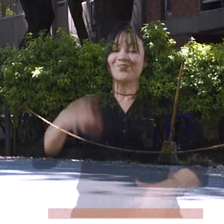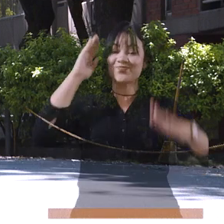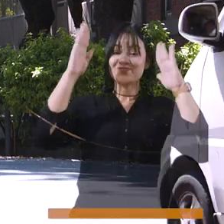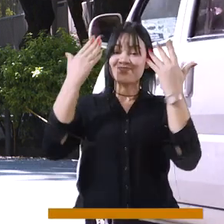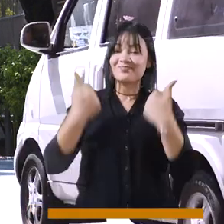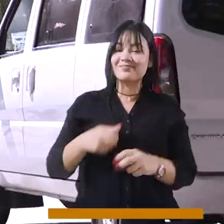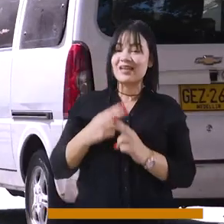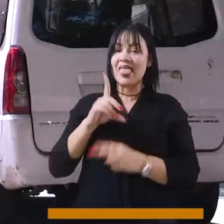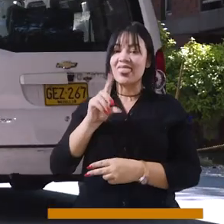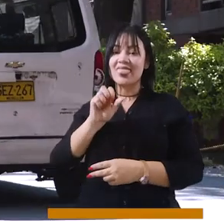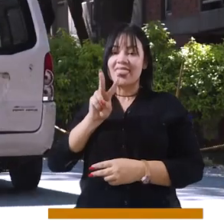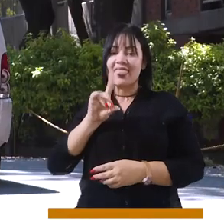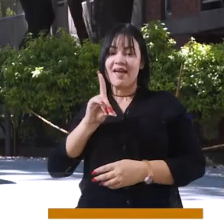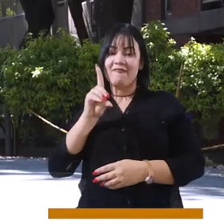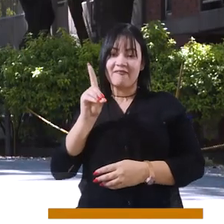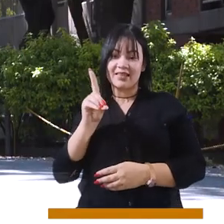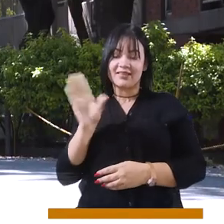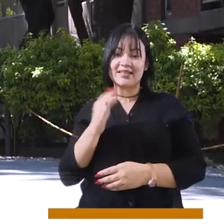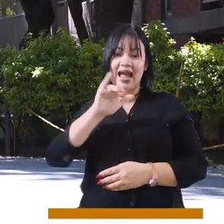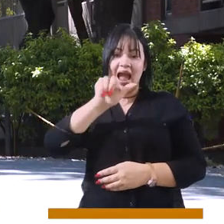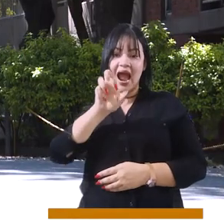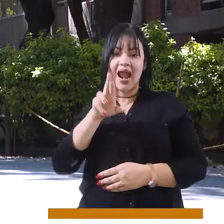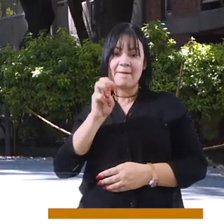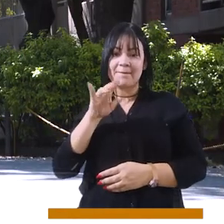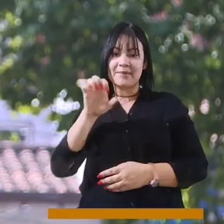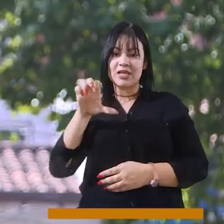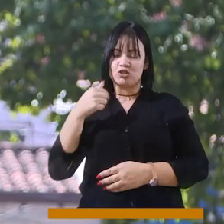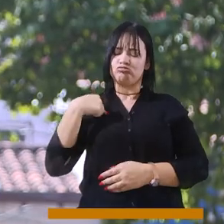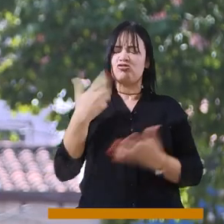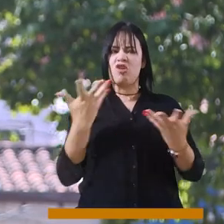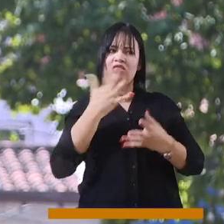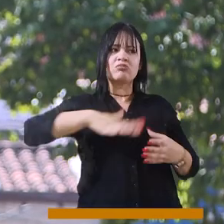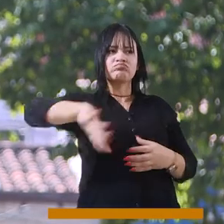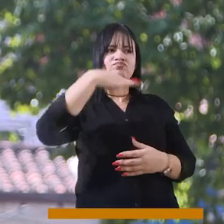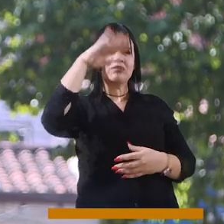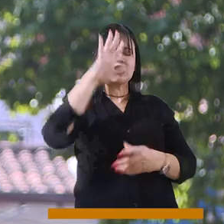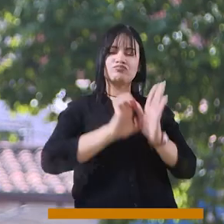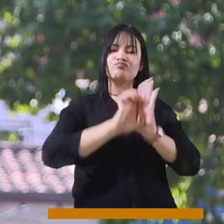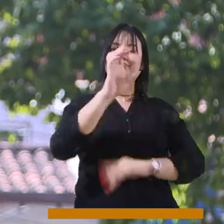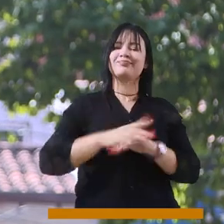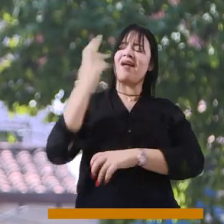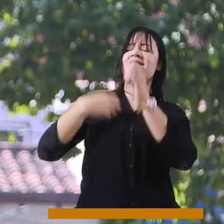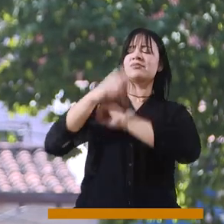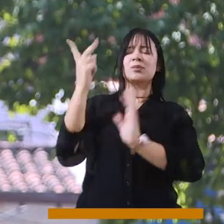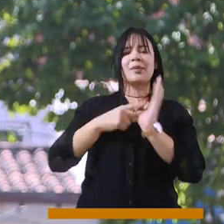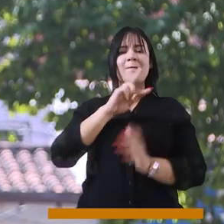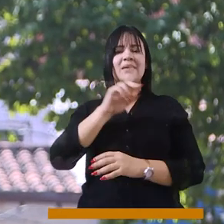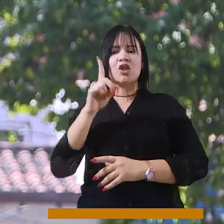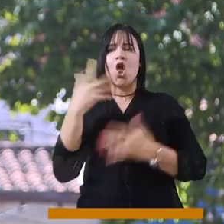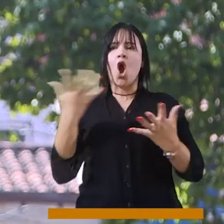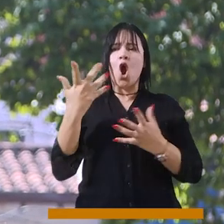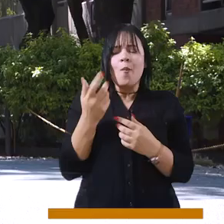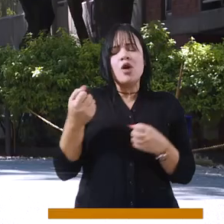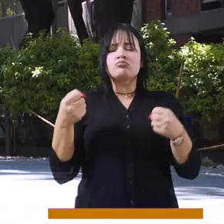Hola Mi nombre es David Jaramillo soy emprendedor de la ciudad de Medellín y estamos desde 2021 brindando soluciones de